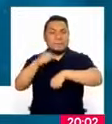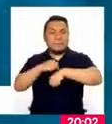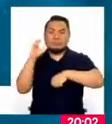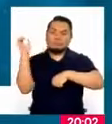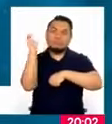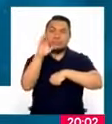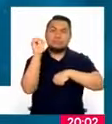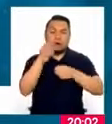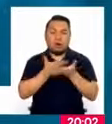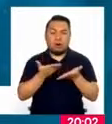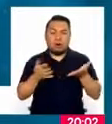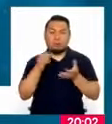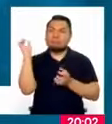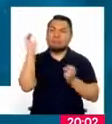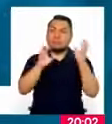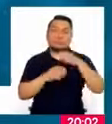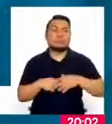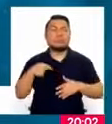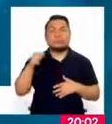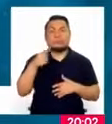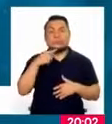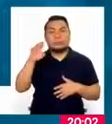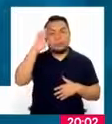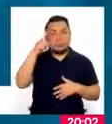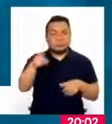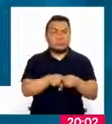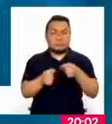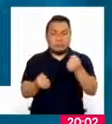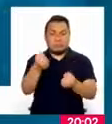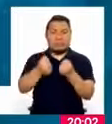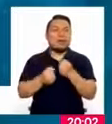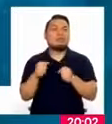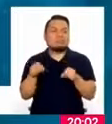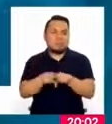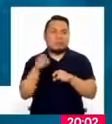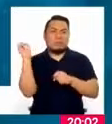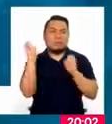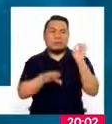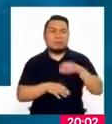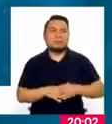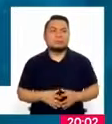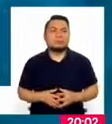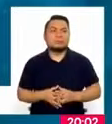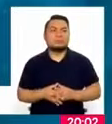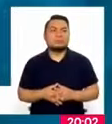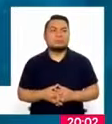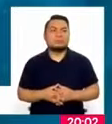todo tipo de objetos. Un vehículo de la policía también fue atacado.